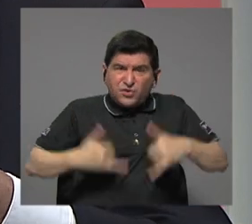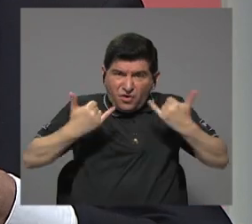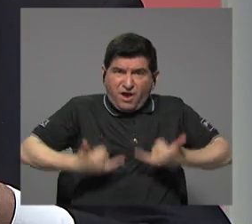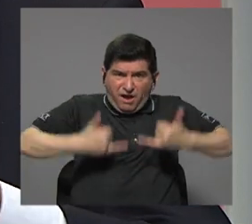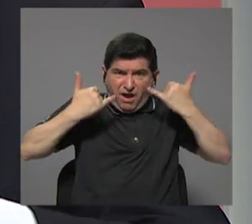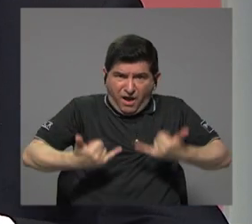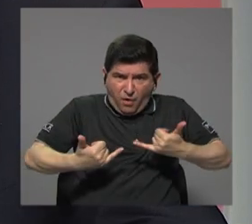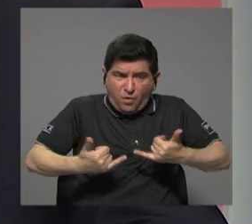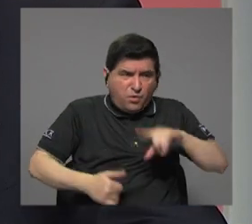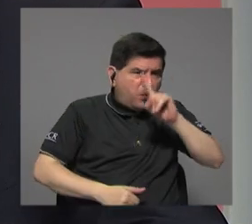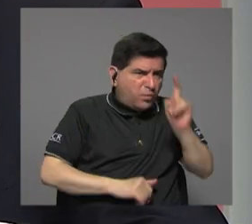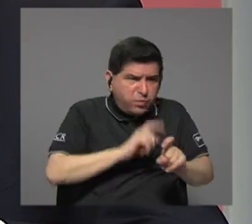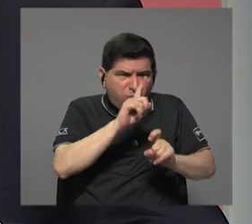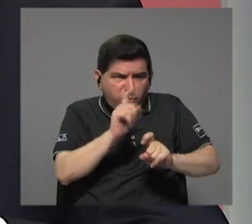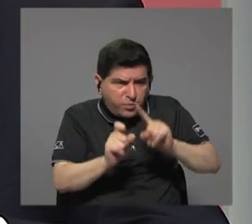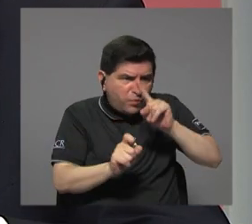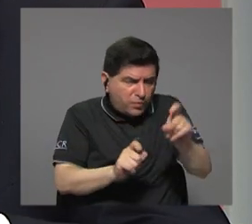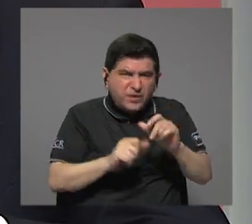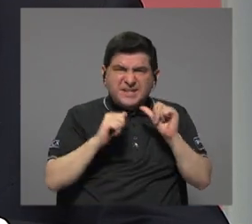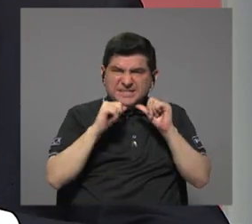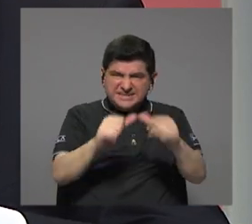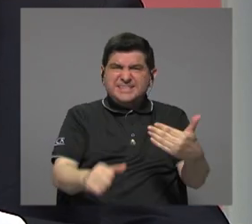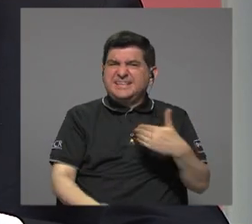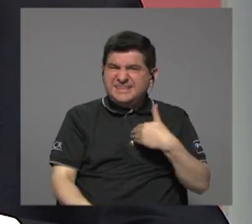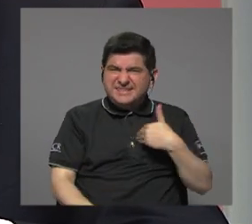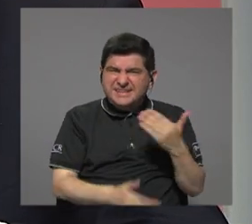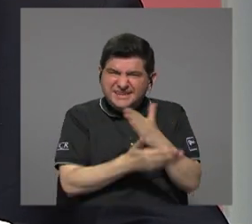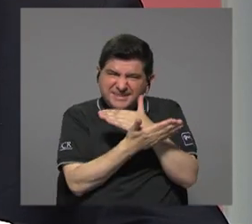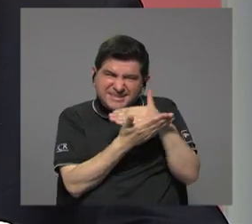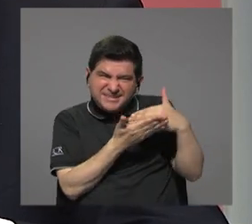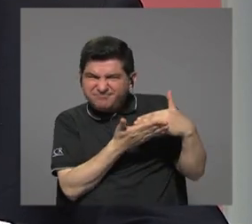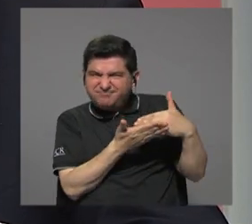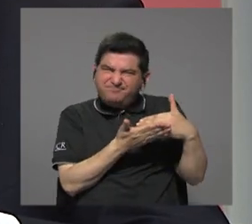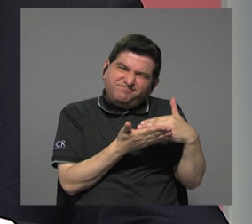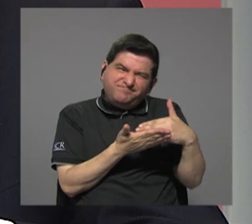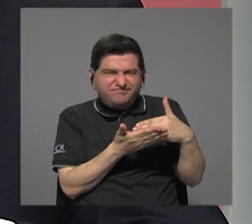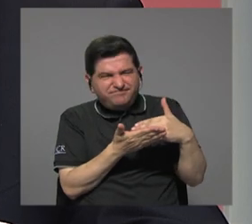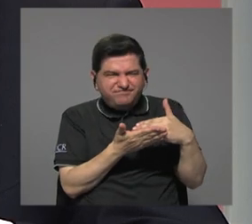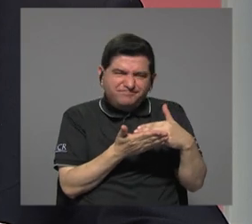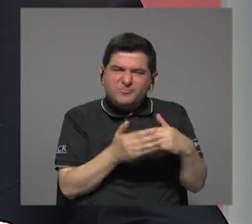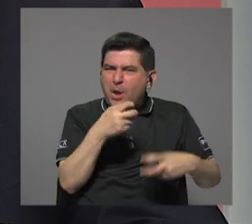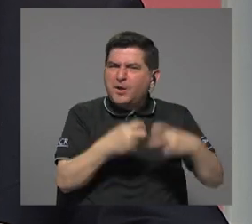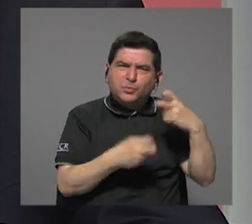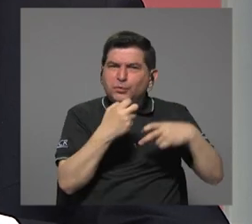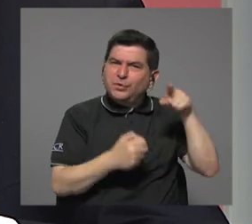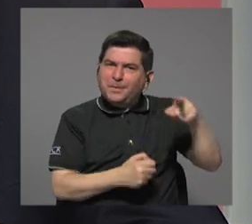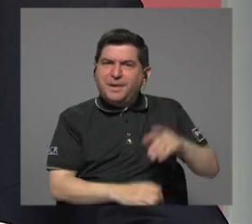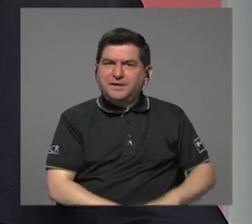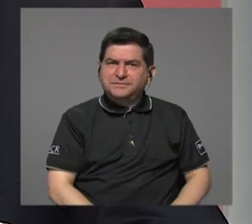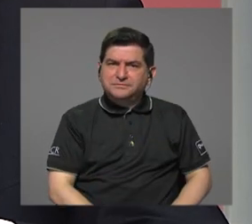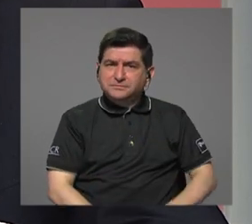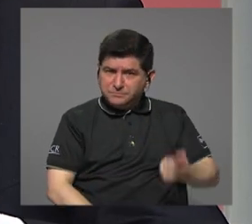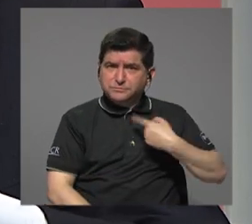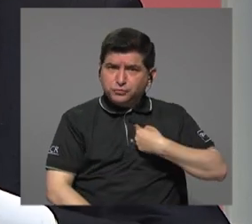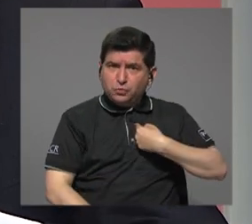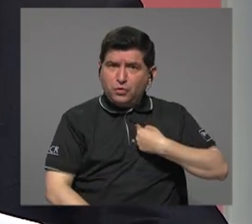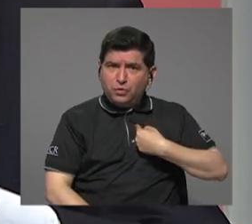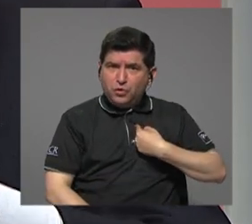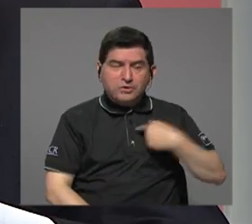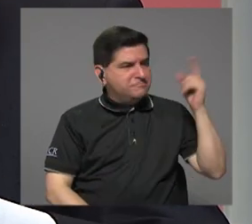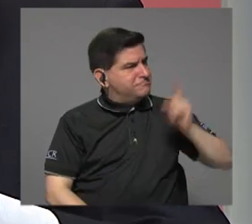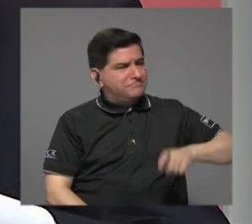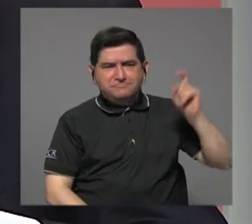en consulta todavía sigue teniendo algunas y algunos problemas que yo esté